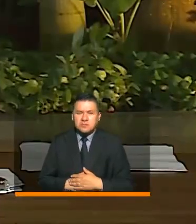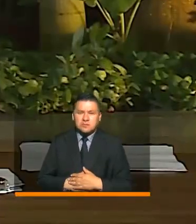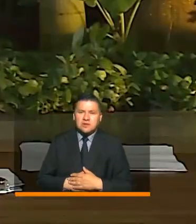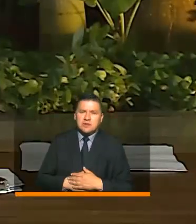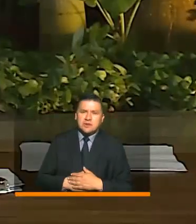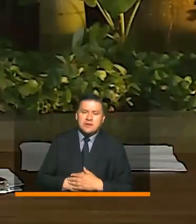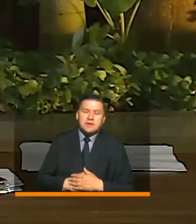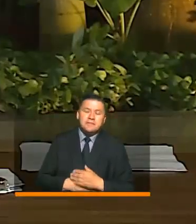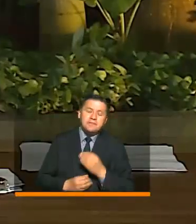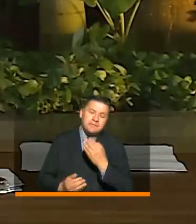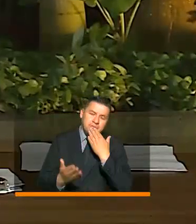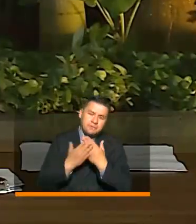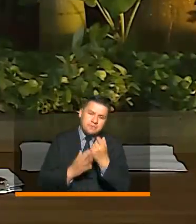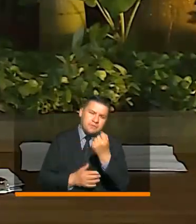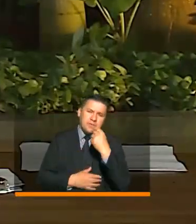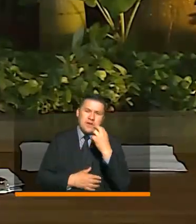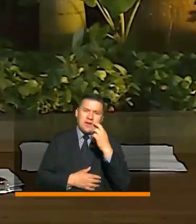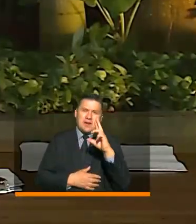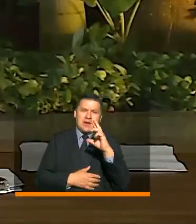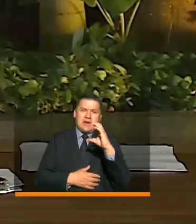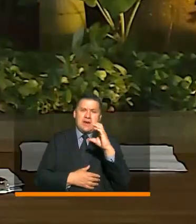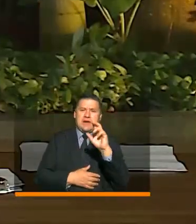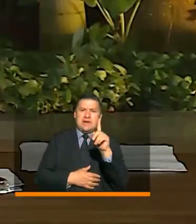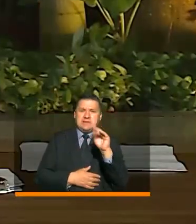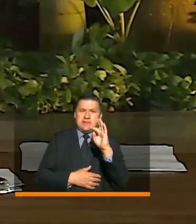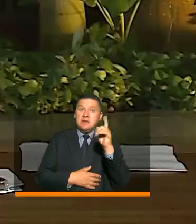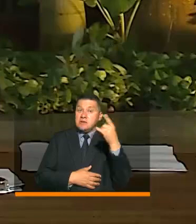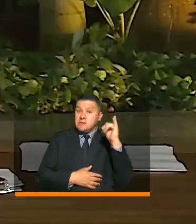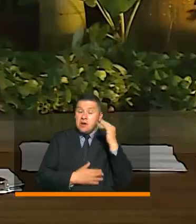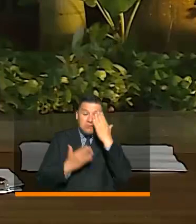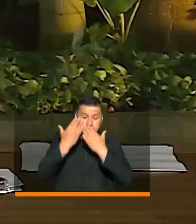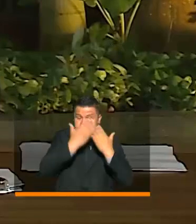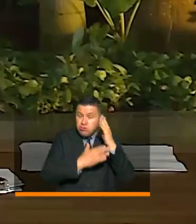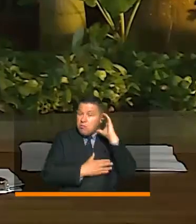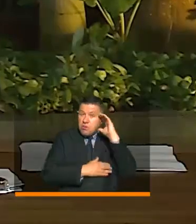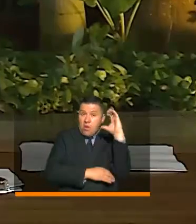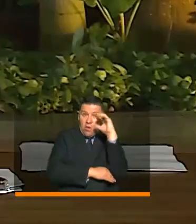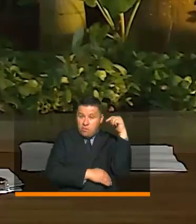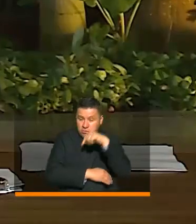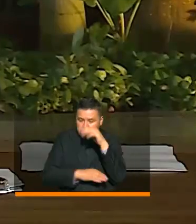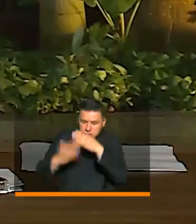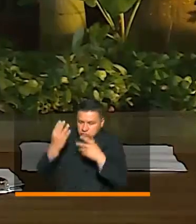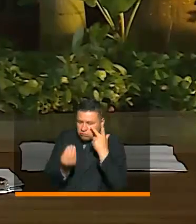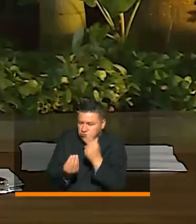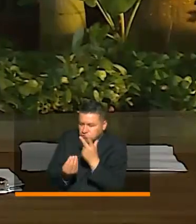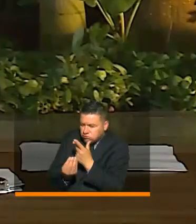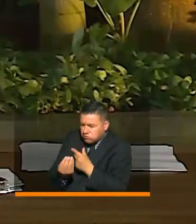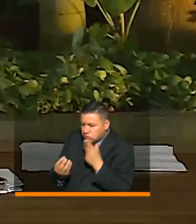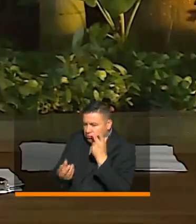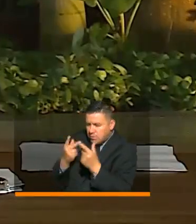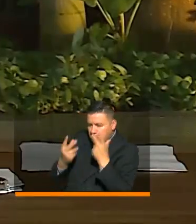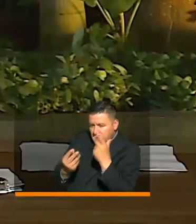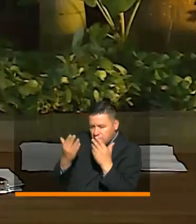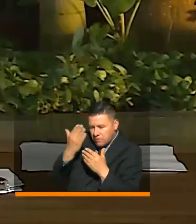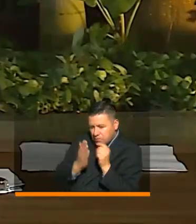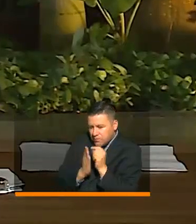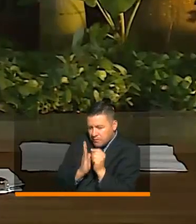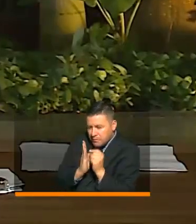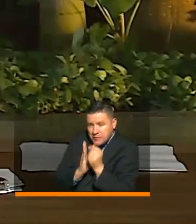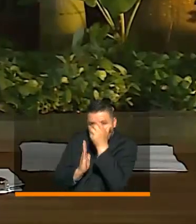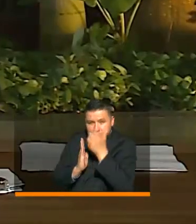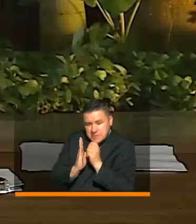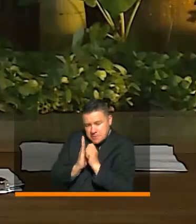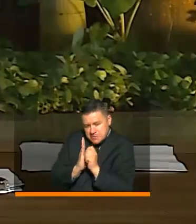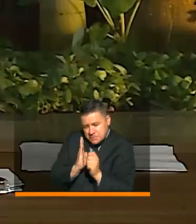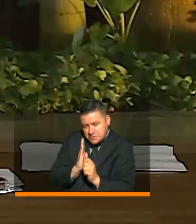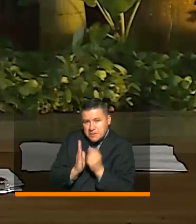Muchas gracias, Cristian, por esa pregunta. De hecho, Janssen adelantó también pruebas clínicas en Colombia, se ha hecho la adquisición, se hizo también el registro por parte